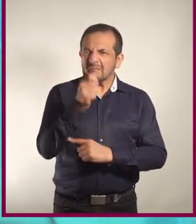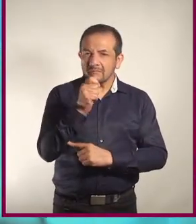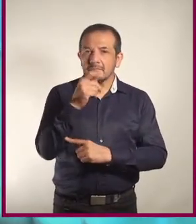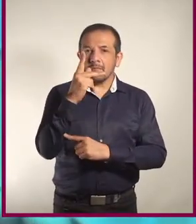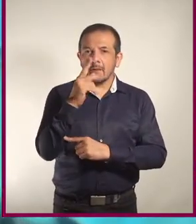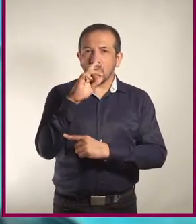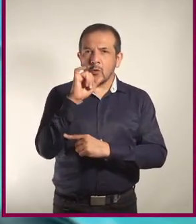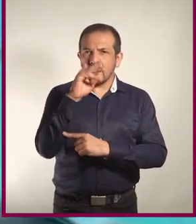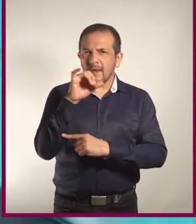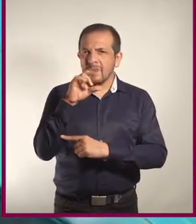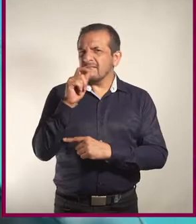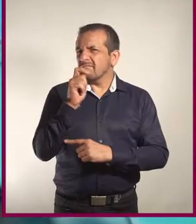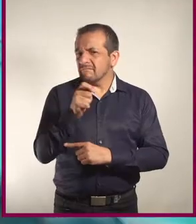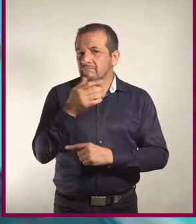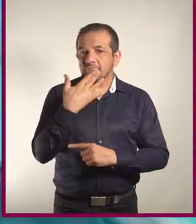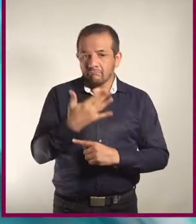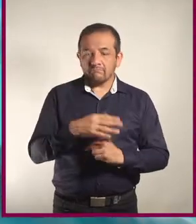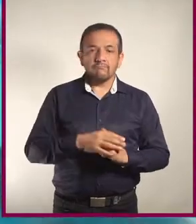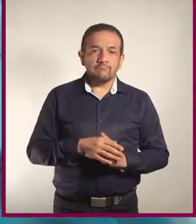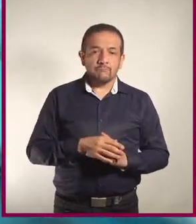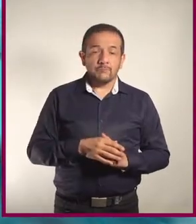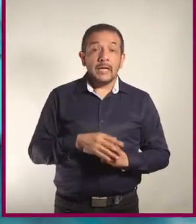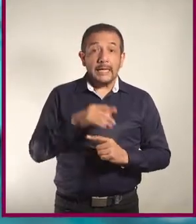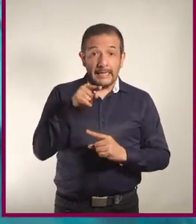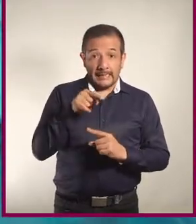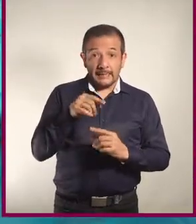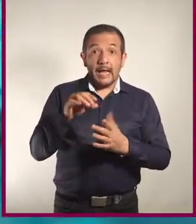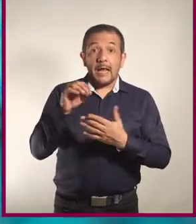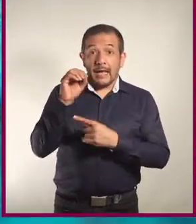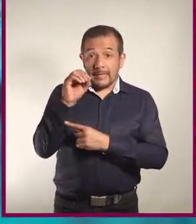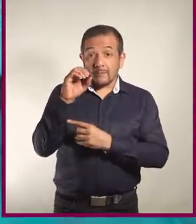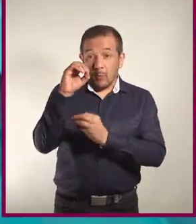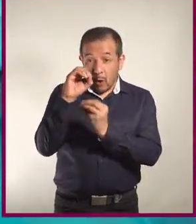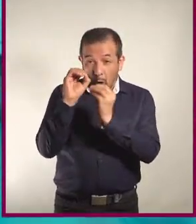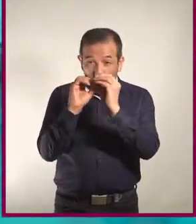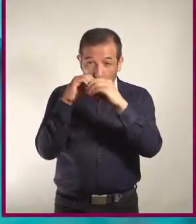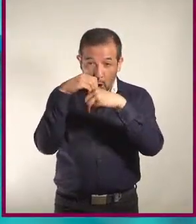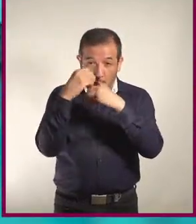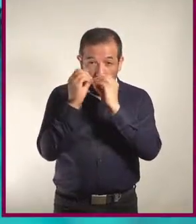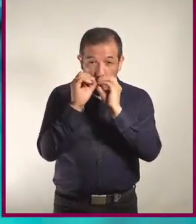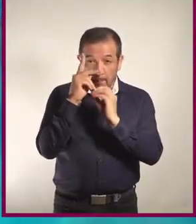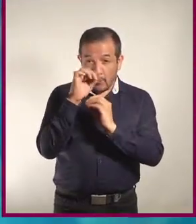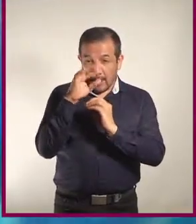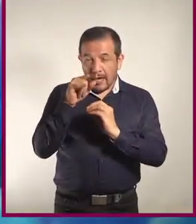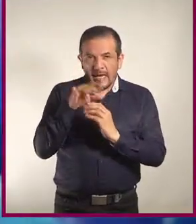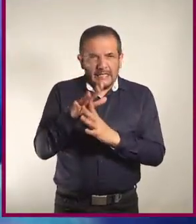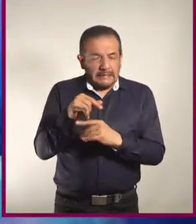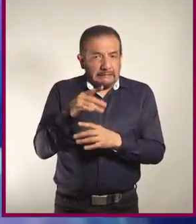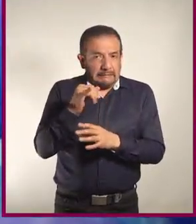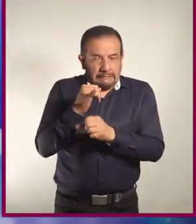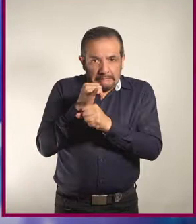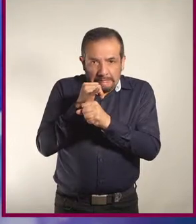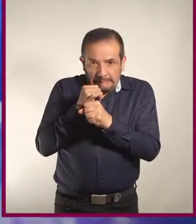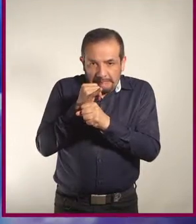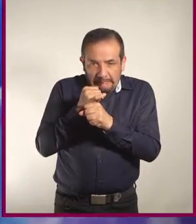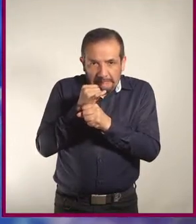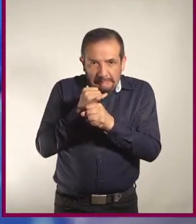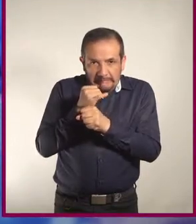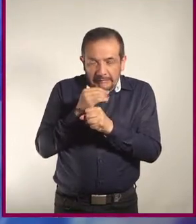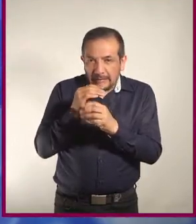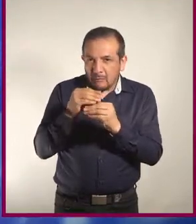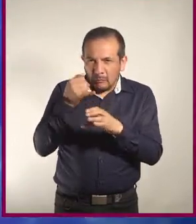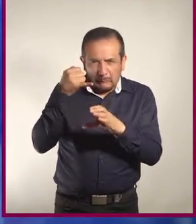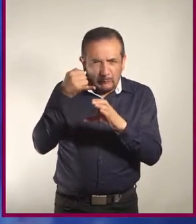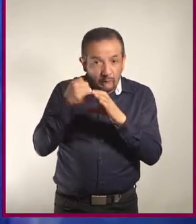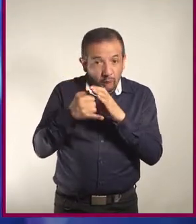¿Qué son las proteínas? Las proteínas y su funcionamiento han sido siempre un misterio y sigue fascinando